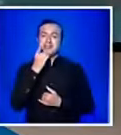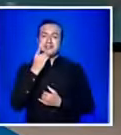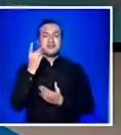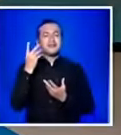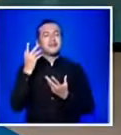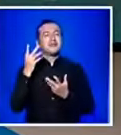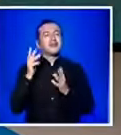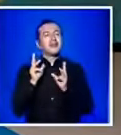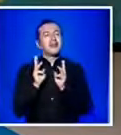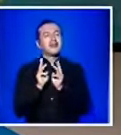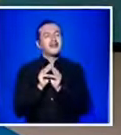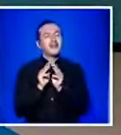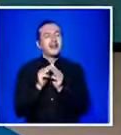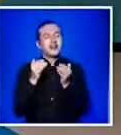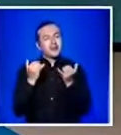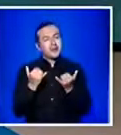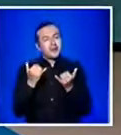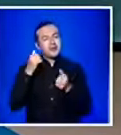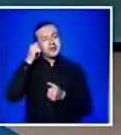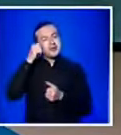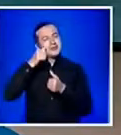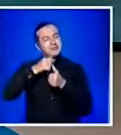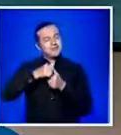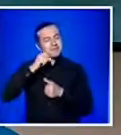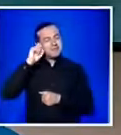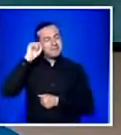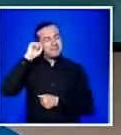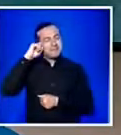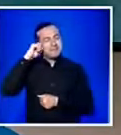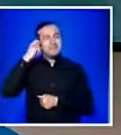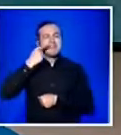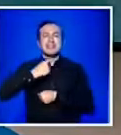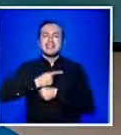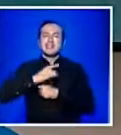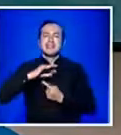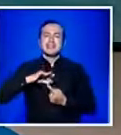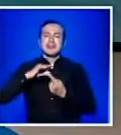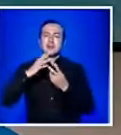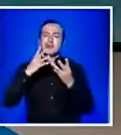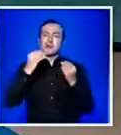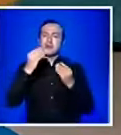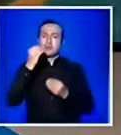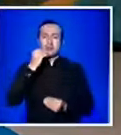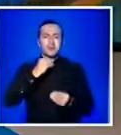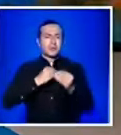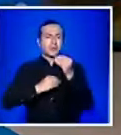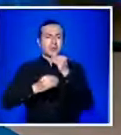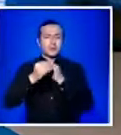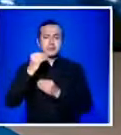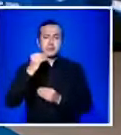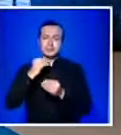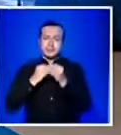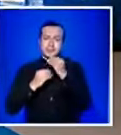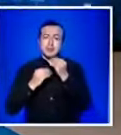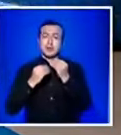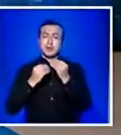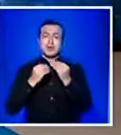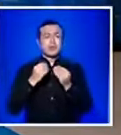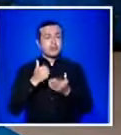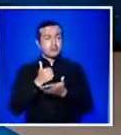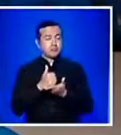que justamente hoy lo están conmemorando. Impresionante la gran cantidad de alimentos, incluso no perecibles, que ellos